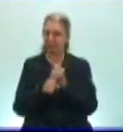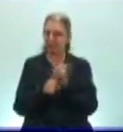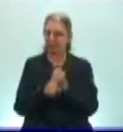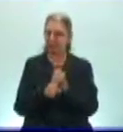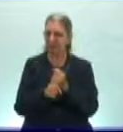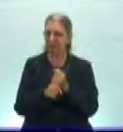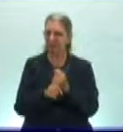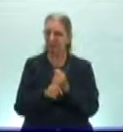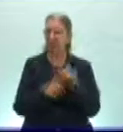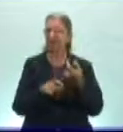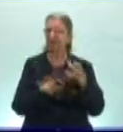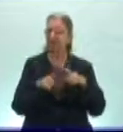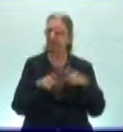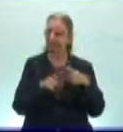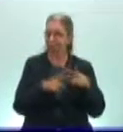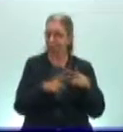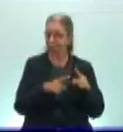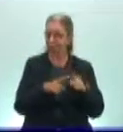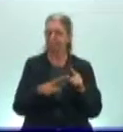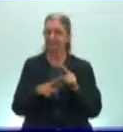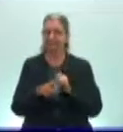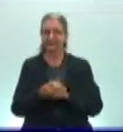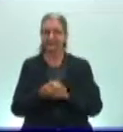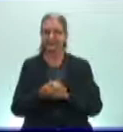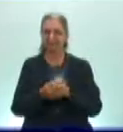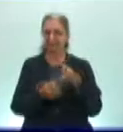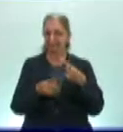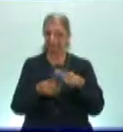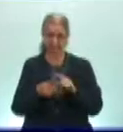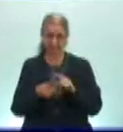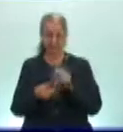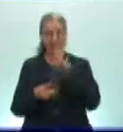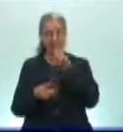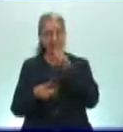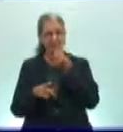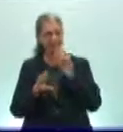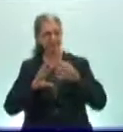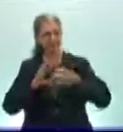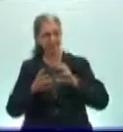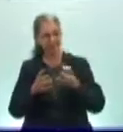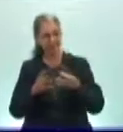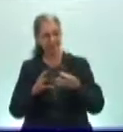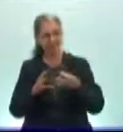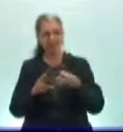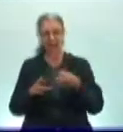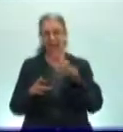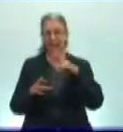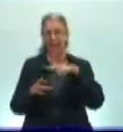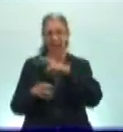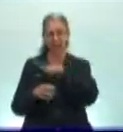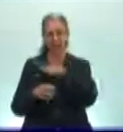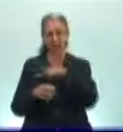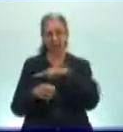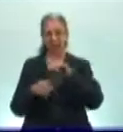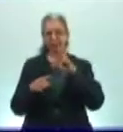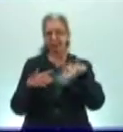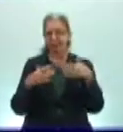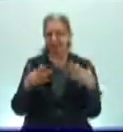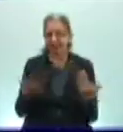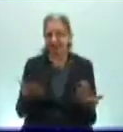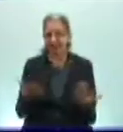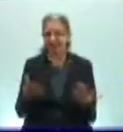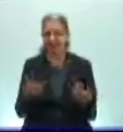diferentes objetos, pero también se percataron que se puede formar una razón entre la longitud de este